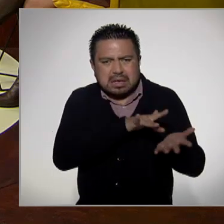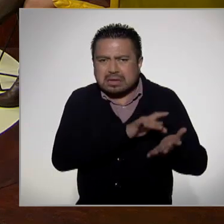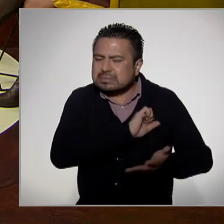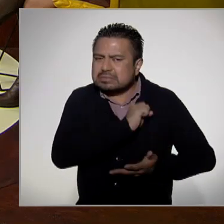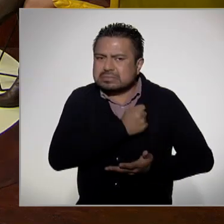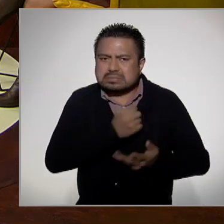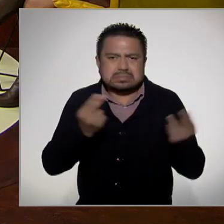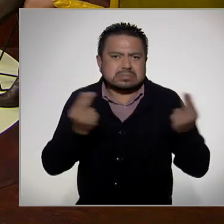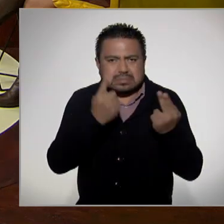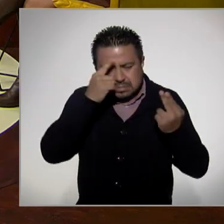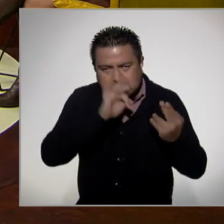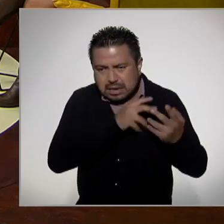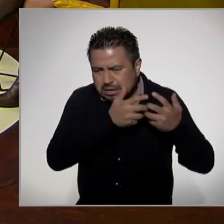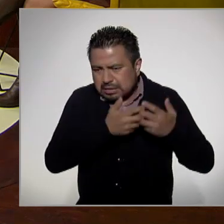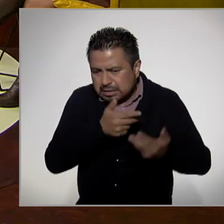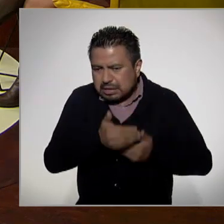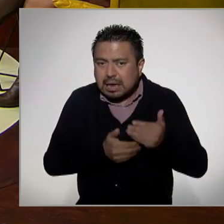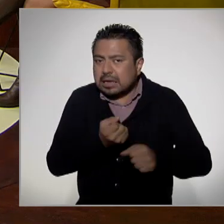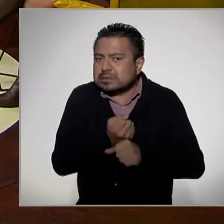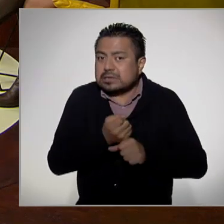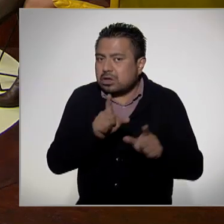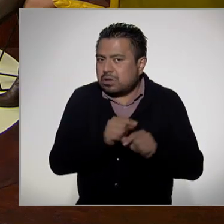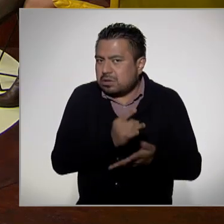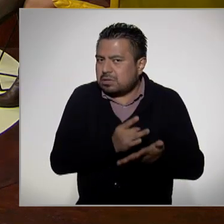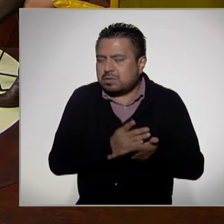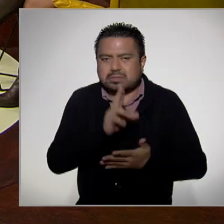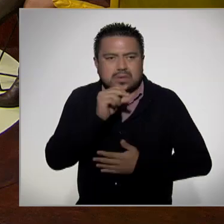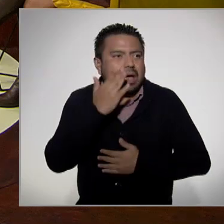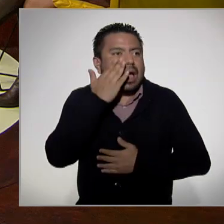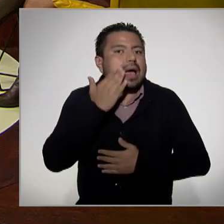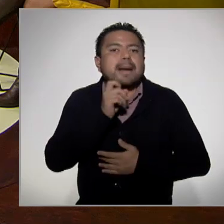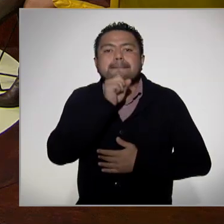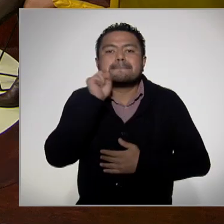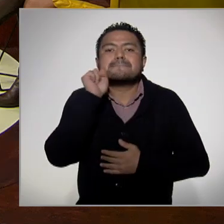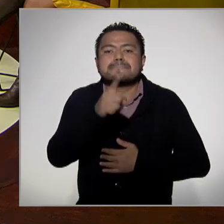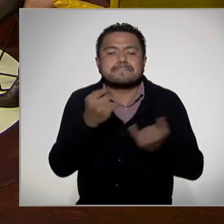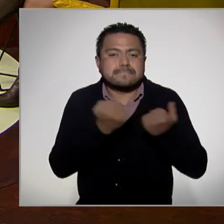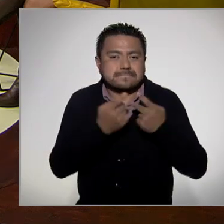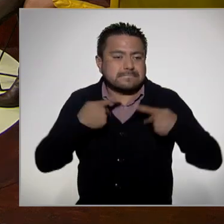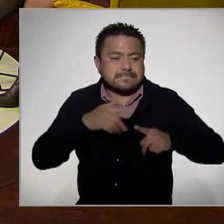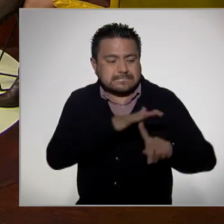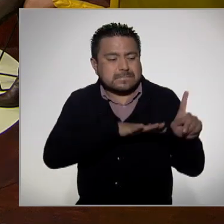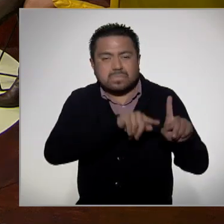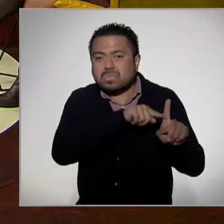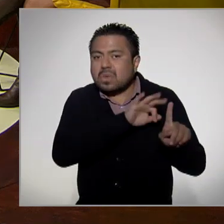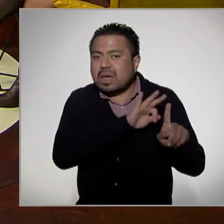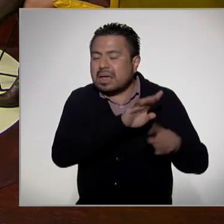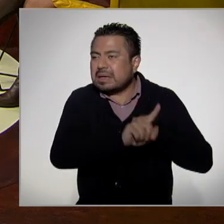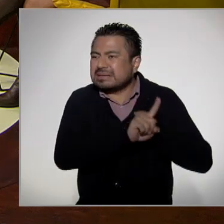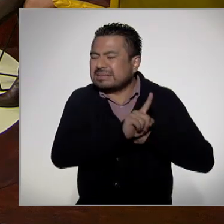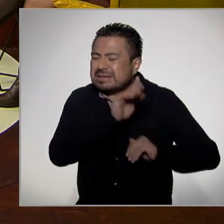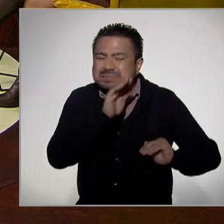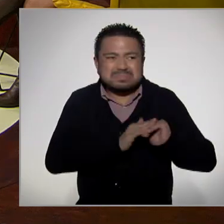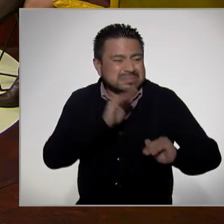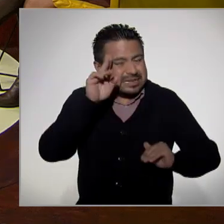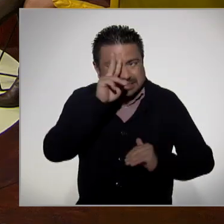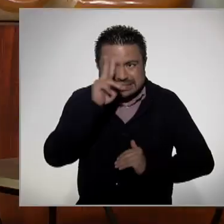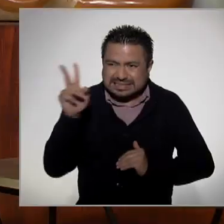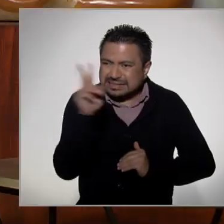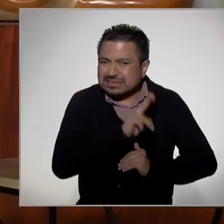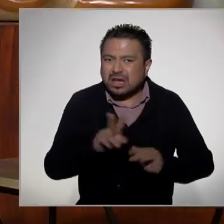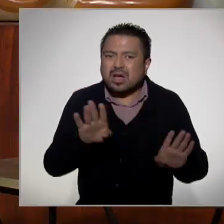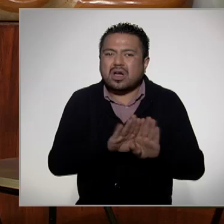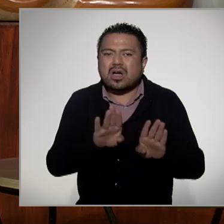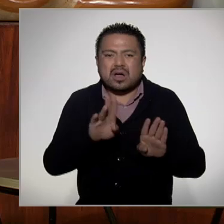para la producción no nada más sanguínea hablamos de anemia no pero estas personas pueden tener alteraciones mucho más graves como son